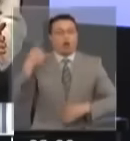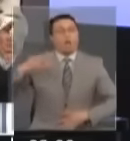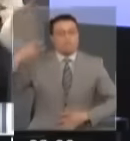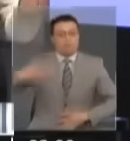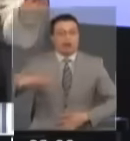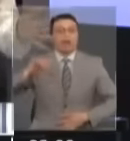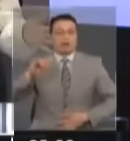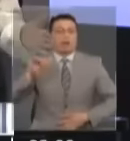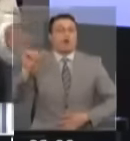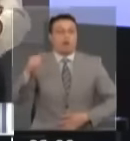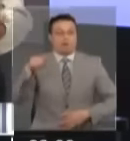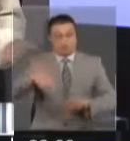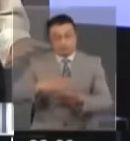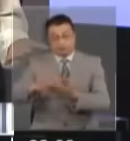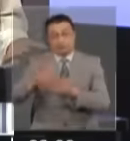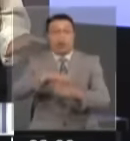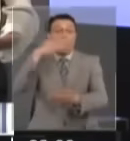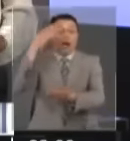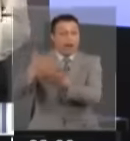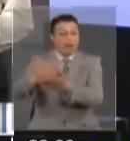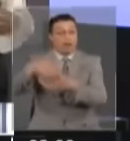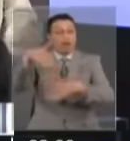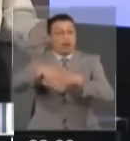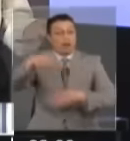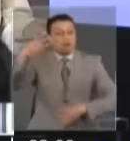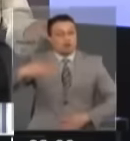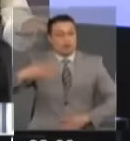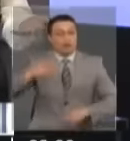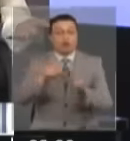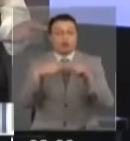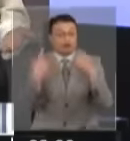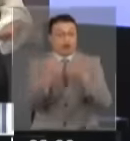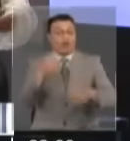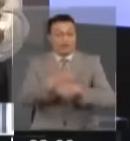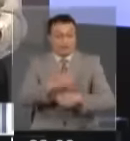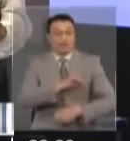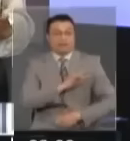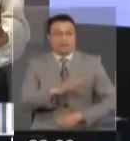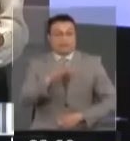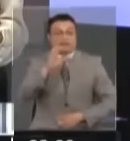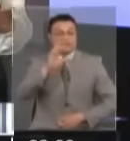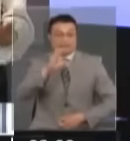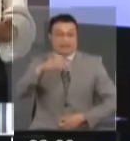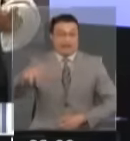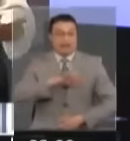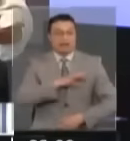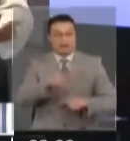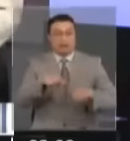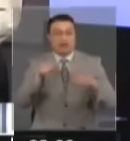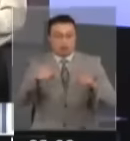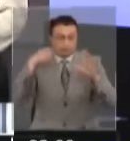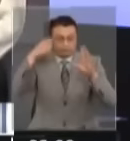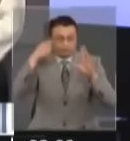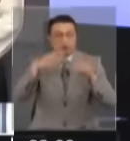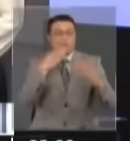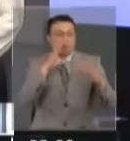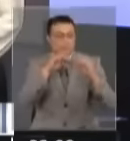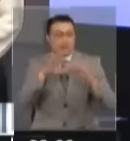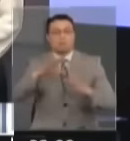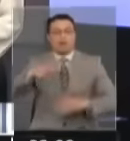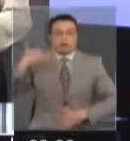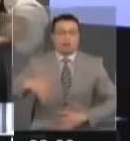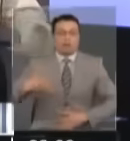jueves, desde ahora hasta las municipales, todos los conductores que trabajamos en CNN Chile vamos a estar llevando hasta usted, hasta sus casas, los debates más